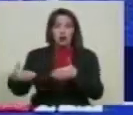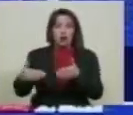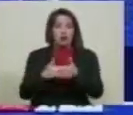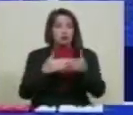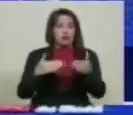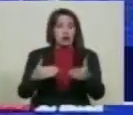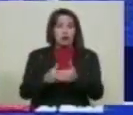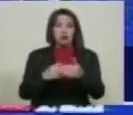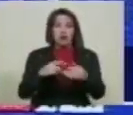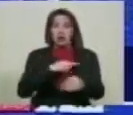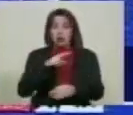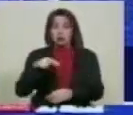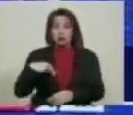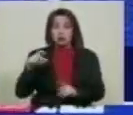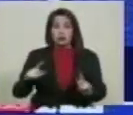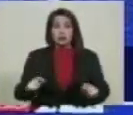logrado